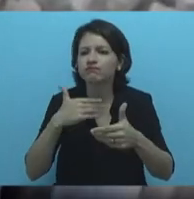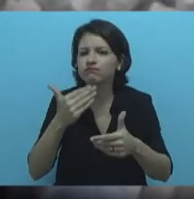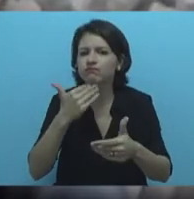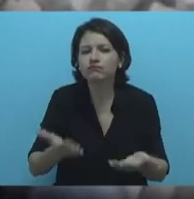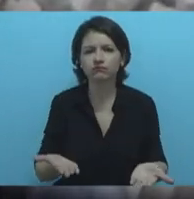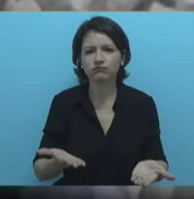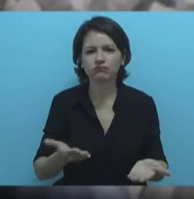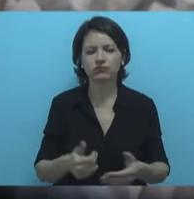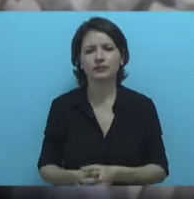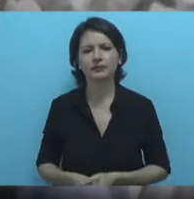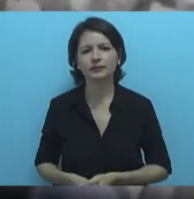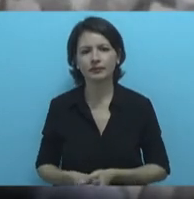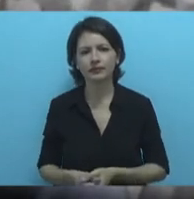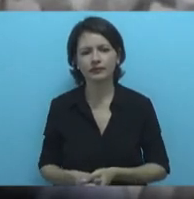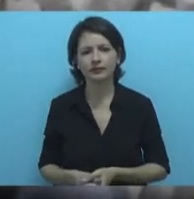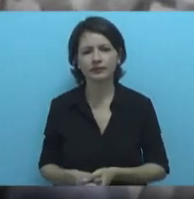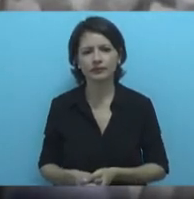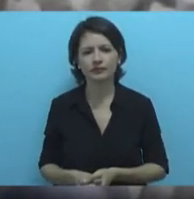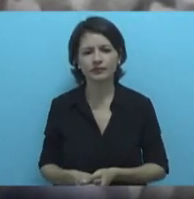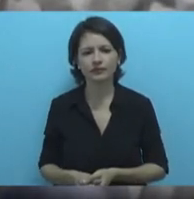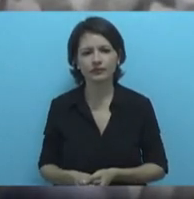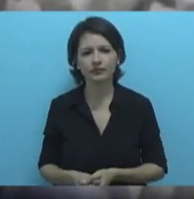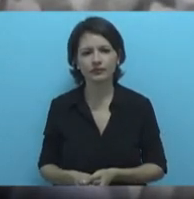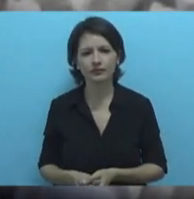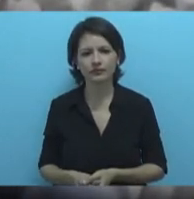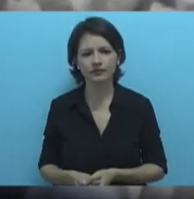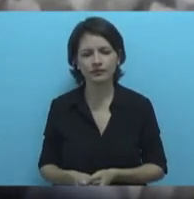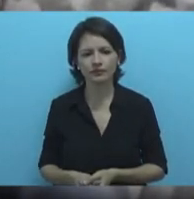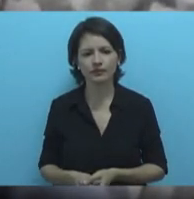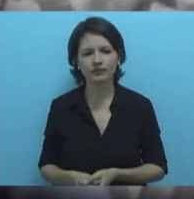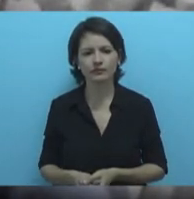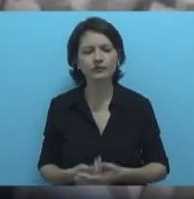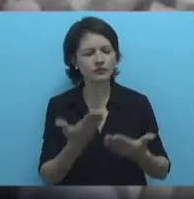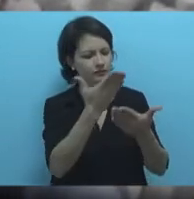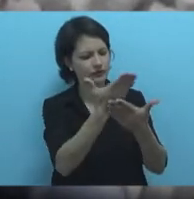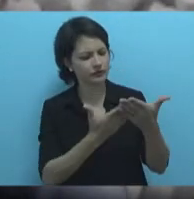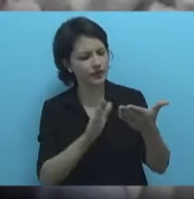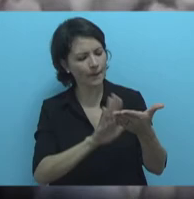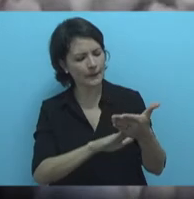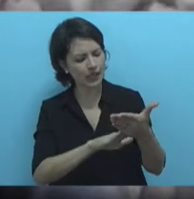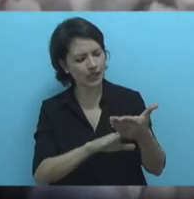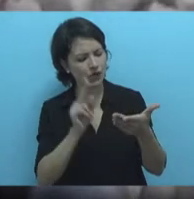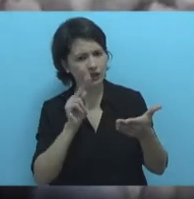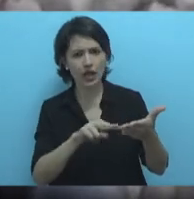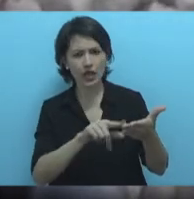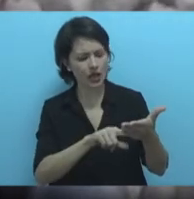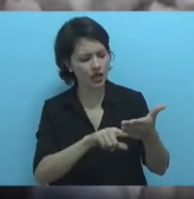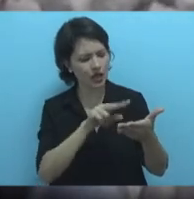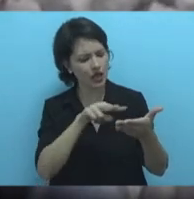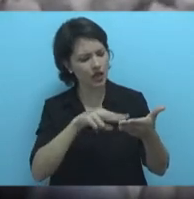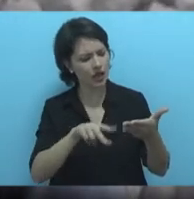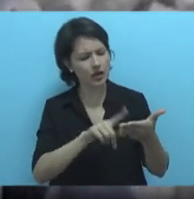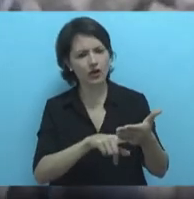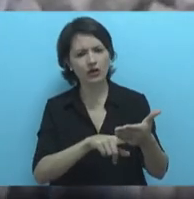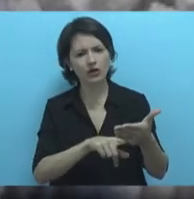túnel parece mentira que estemos hablando de acuerdo a los datos que hemos visto a través de los